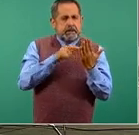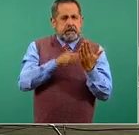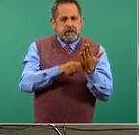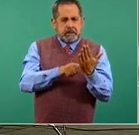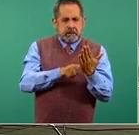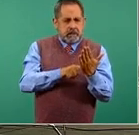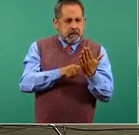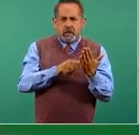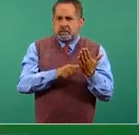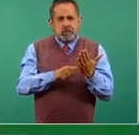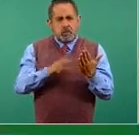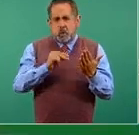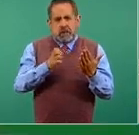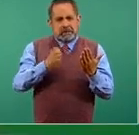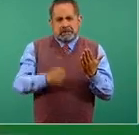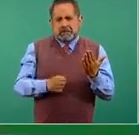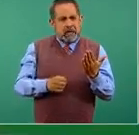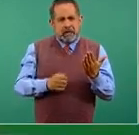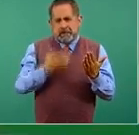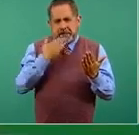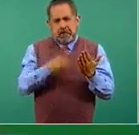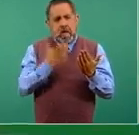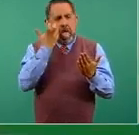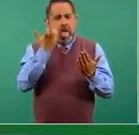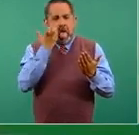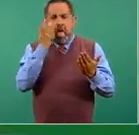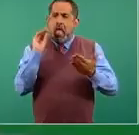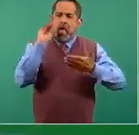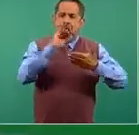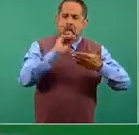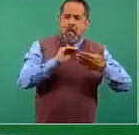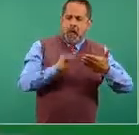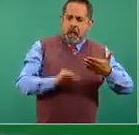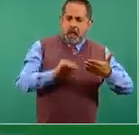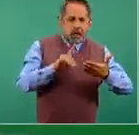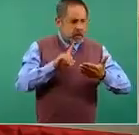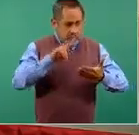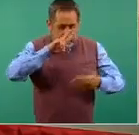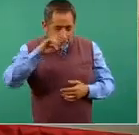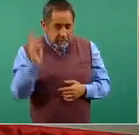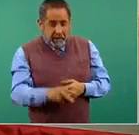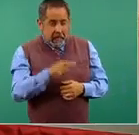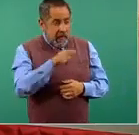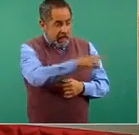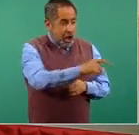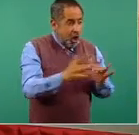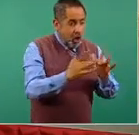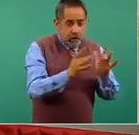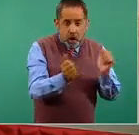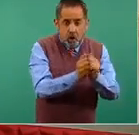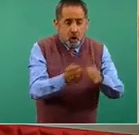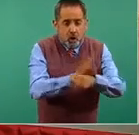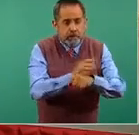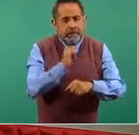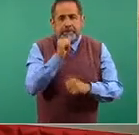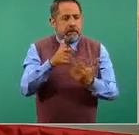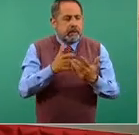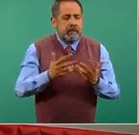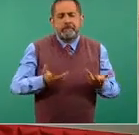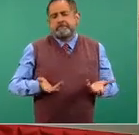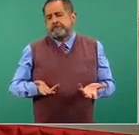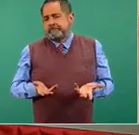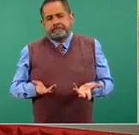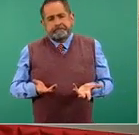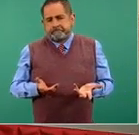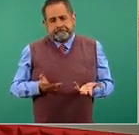o desactualizadas o incluso infladas con personal en el que no se podía verificar que estaba atendiendo COVID. Entonces ha sido complejo en